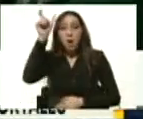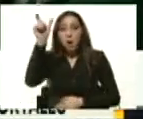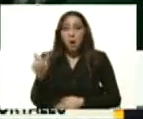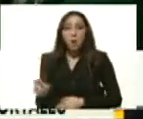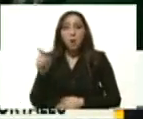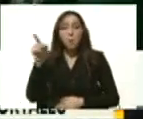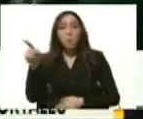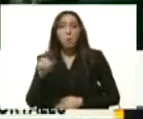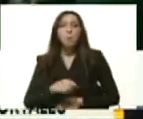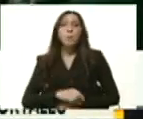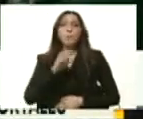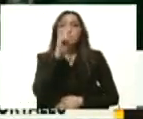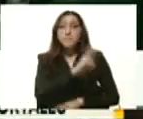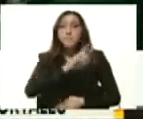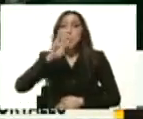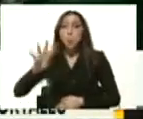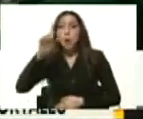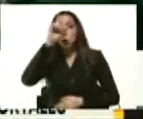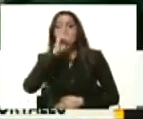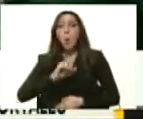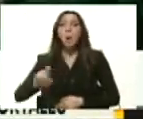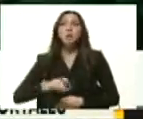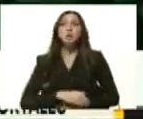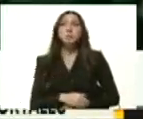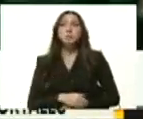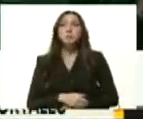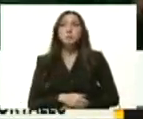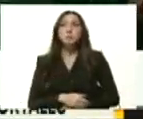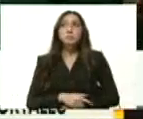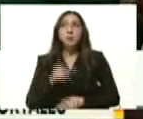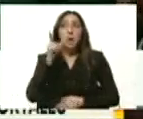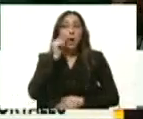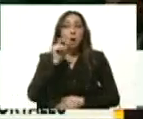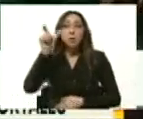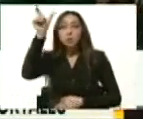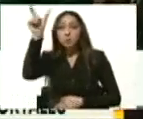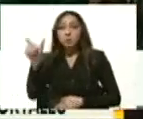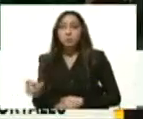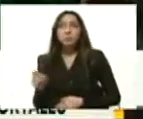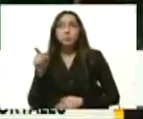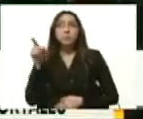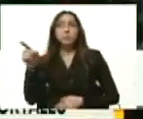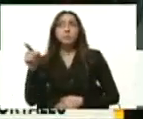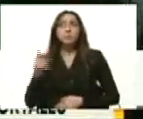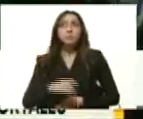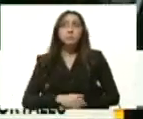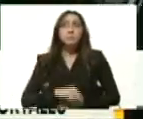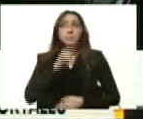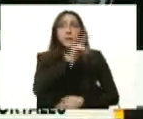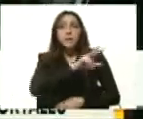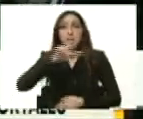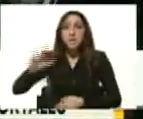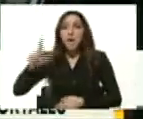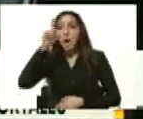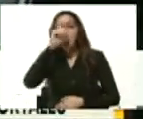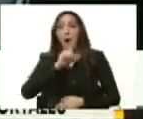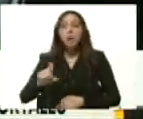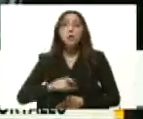Mamani Santander, 24 años. Rudy Cristian Vázquez Condori, 23